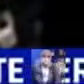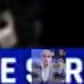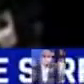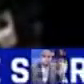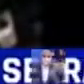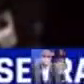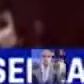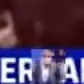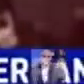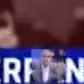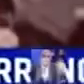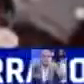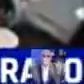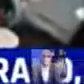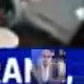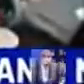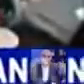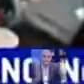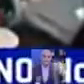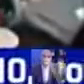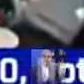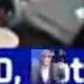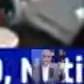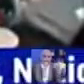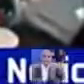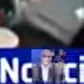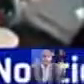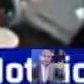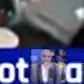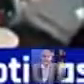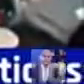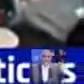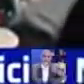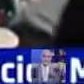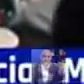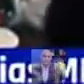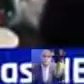compartiendo el escenario con Amparo Casar, que no se nos olvide, allá con